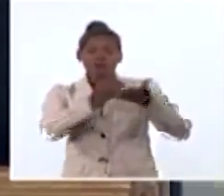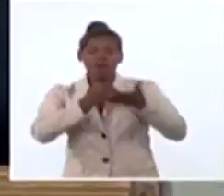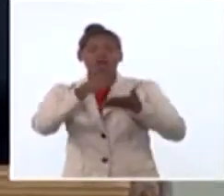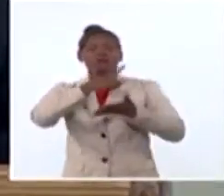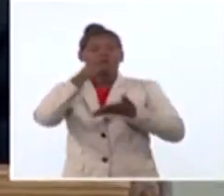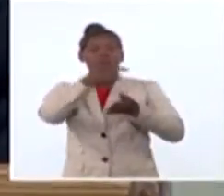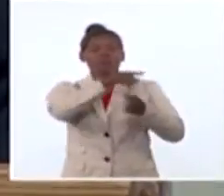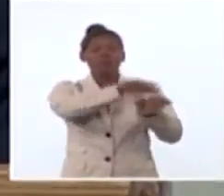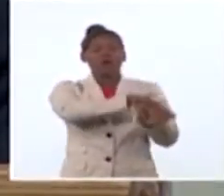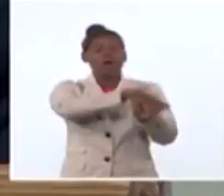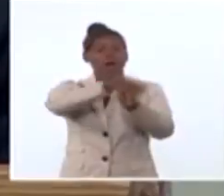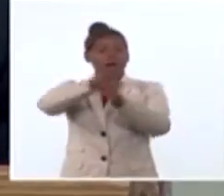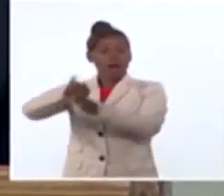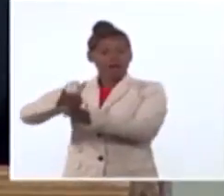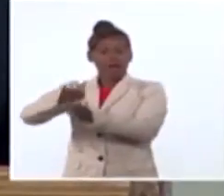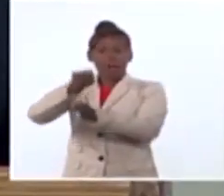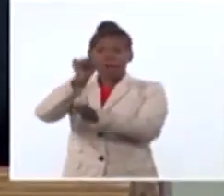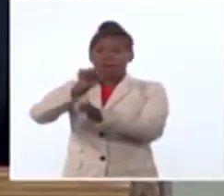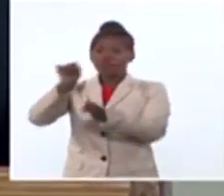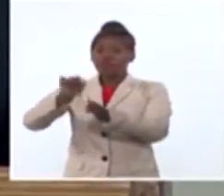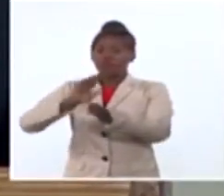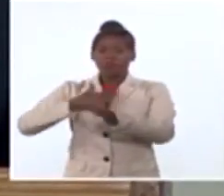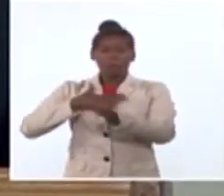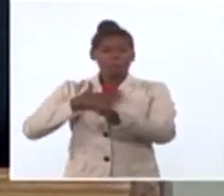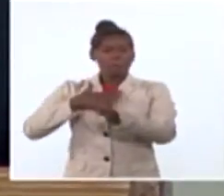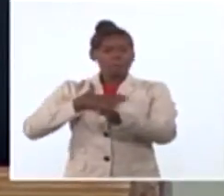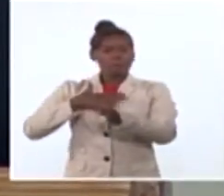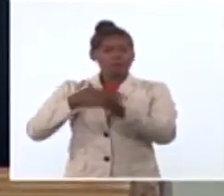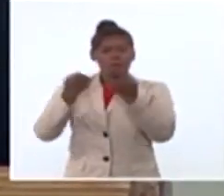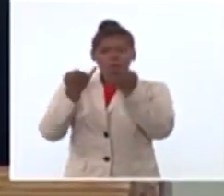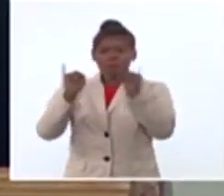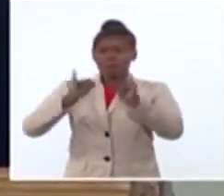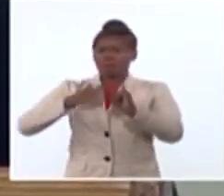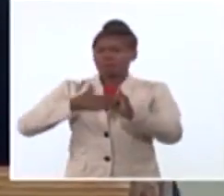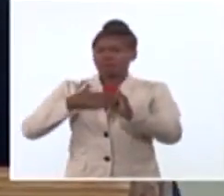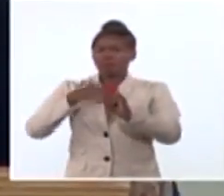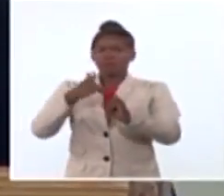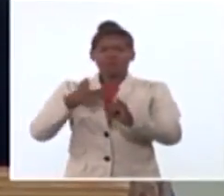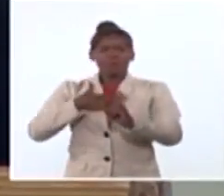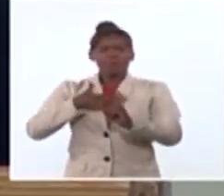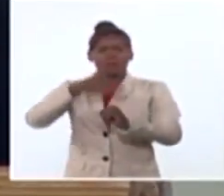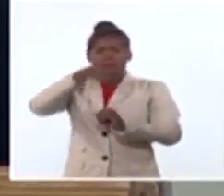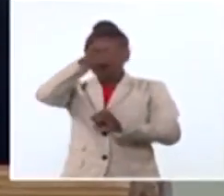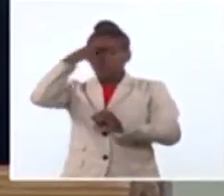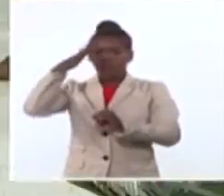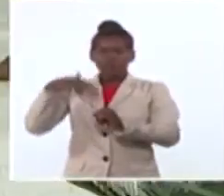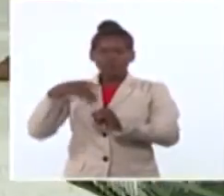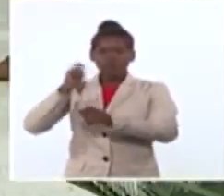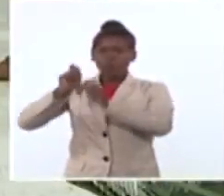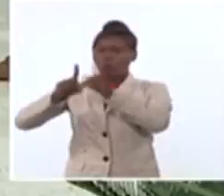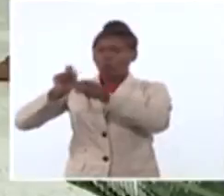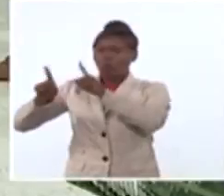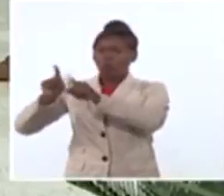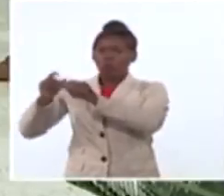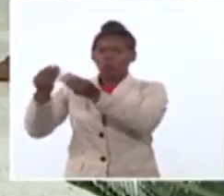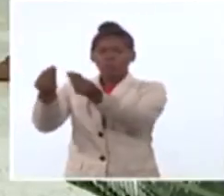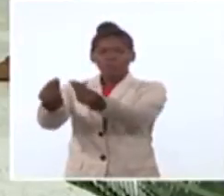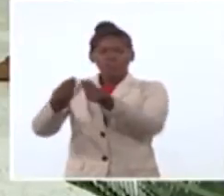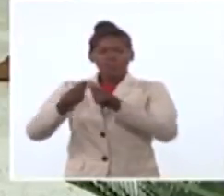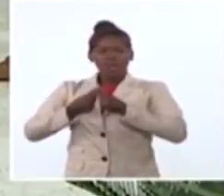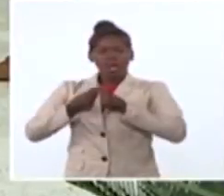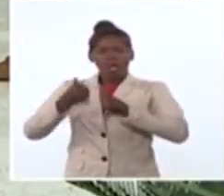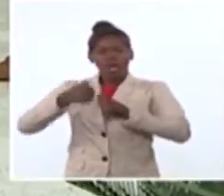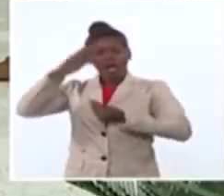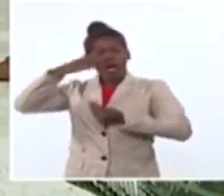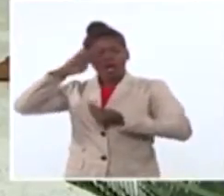estadounidenses que han enviado al costo de muchos esfuerzos volúmenes de ayuda humanitaria, cuyo